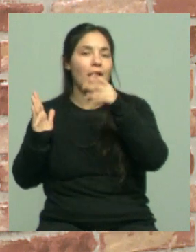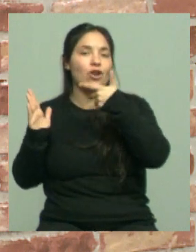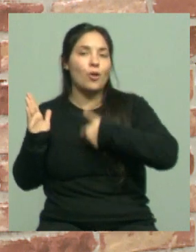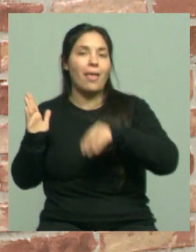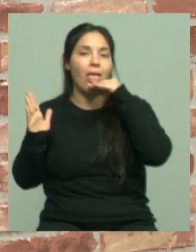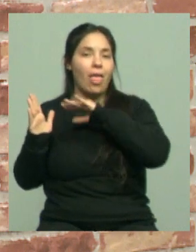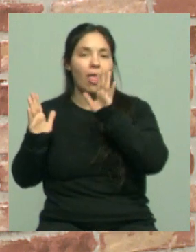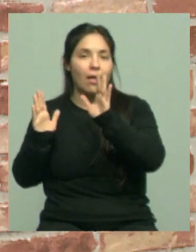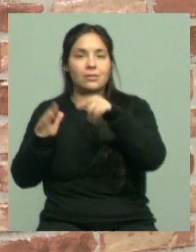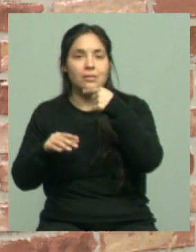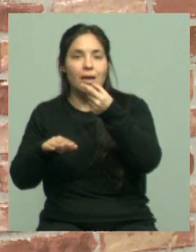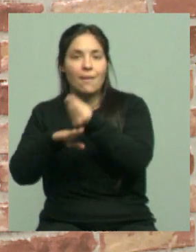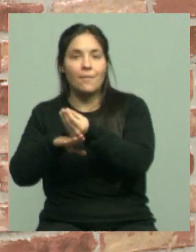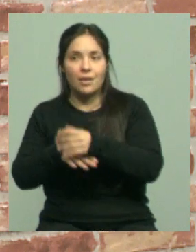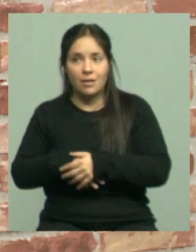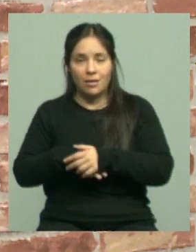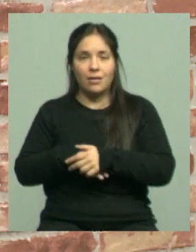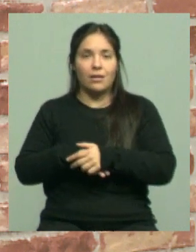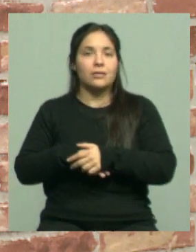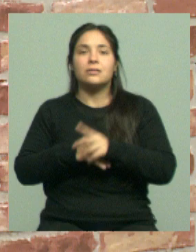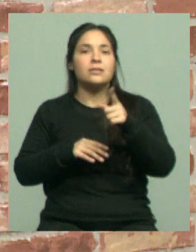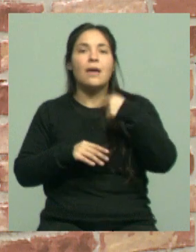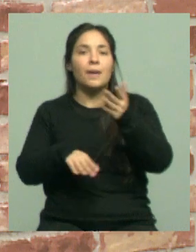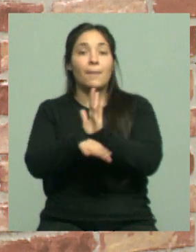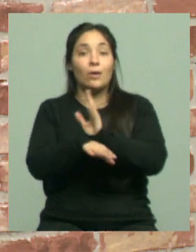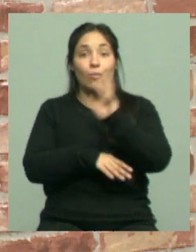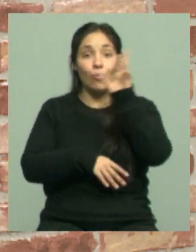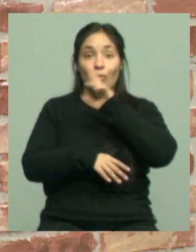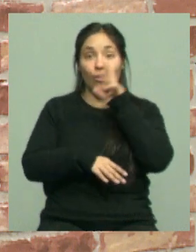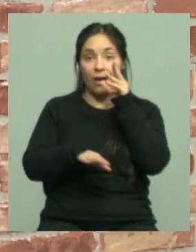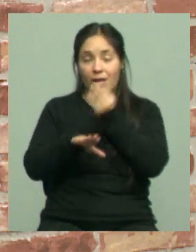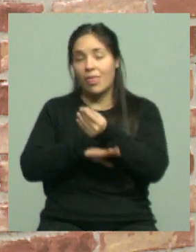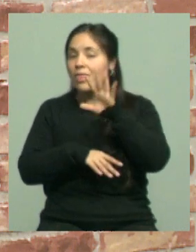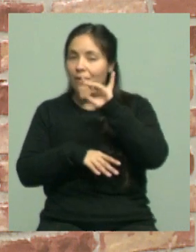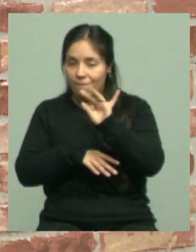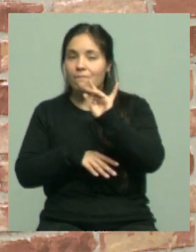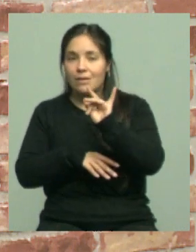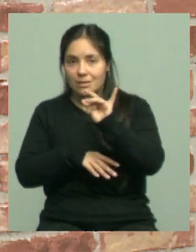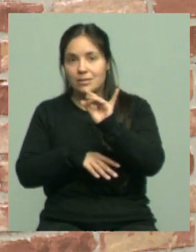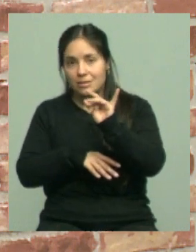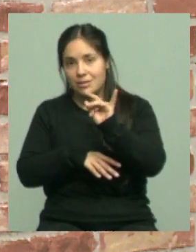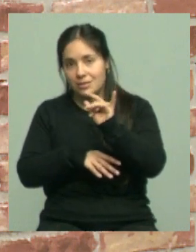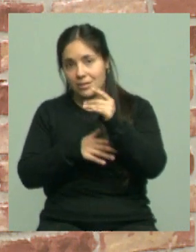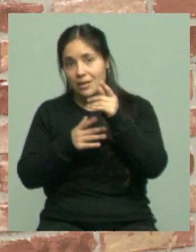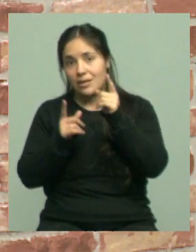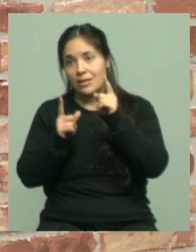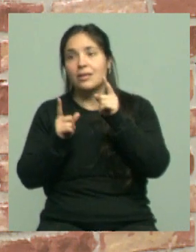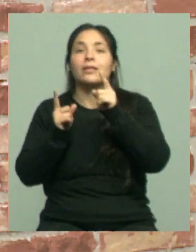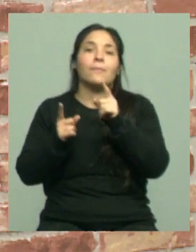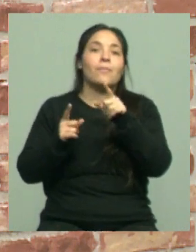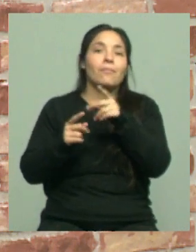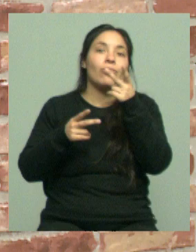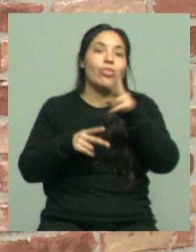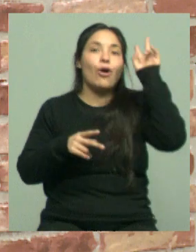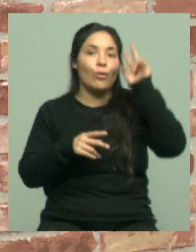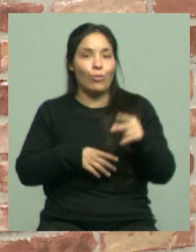el de la mujer, siempre ha sido difícil, incluso siendo encarnando mujeres exitosas, sí. ni hablar de si encarnás a una mujer fracasada.